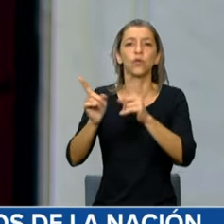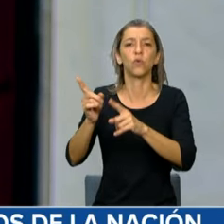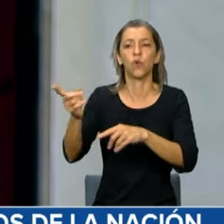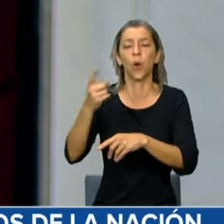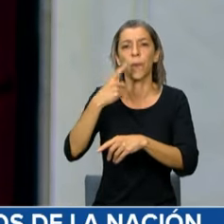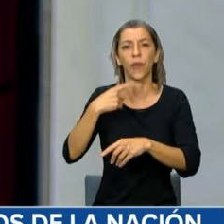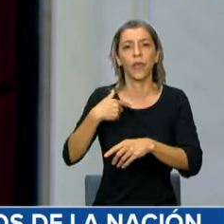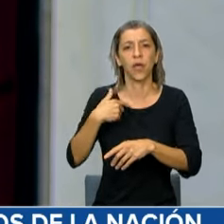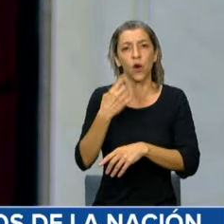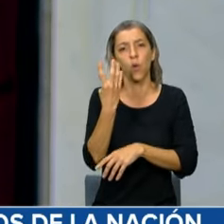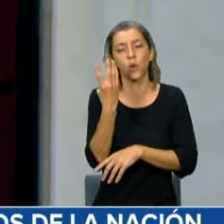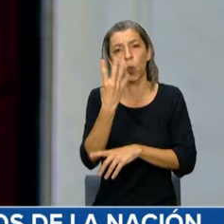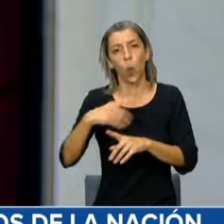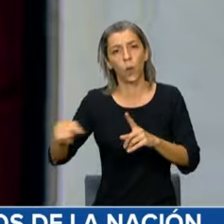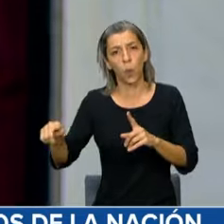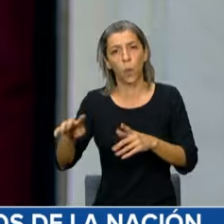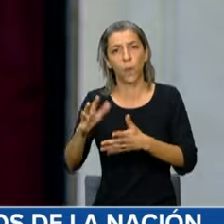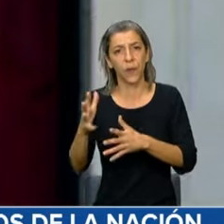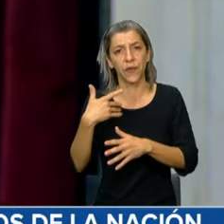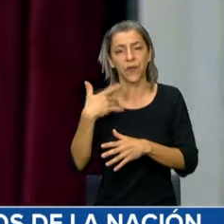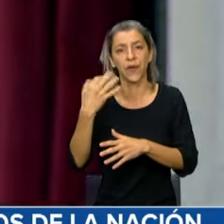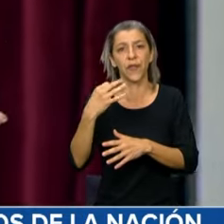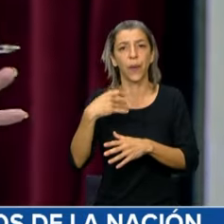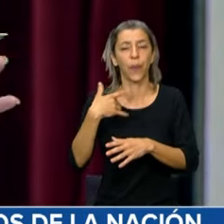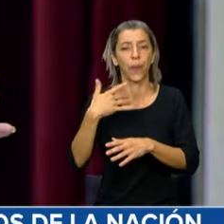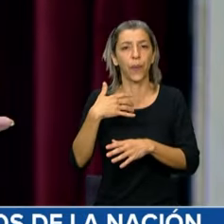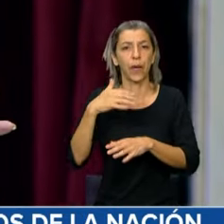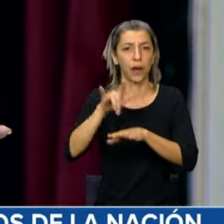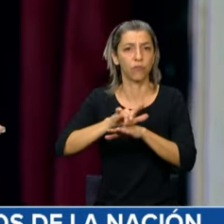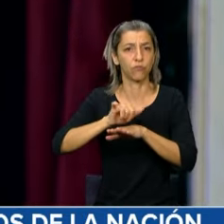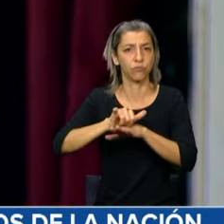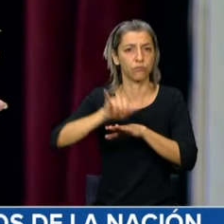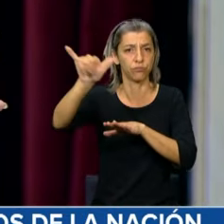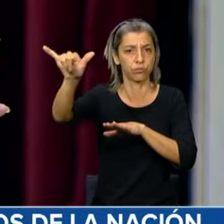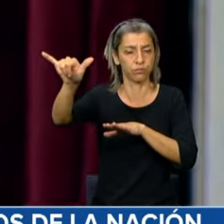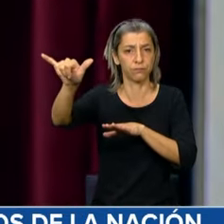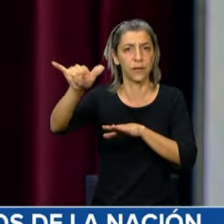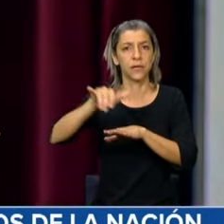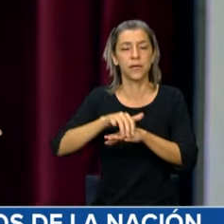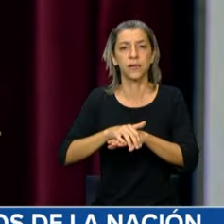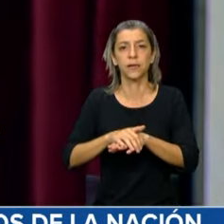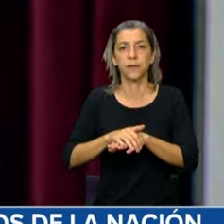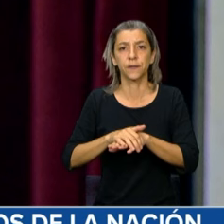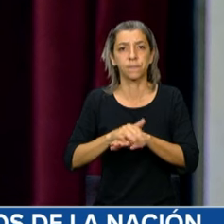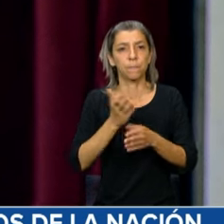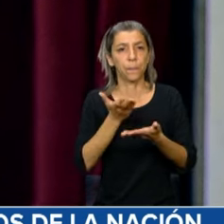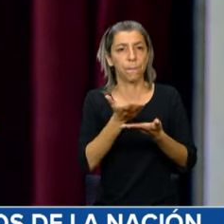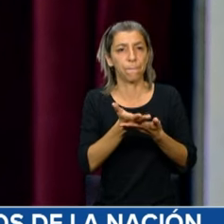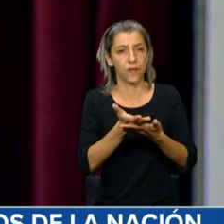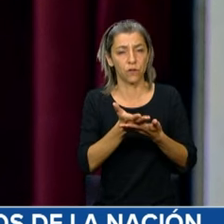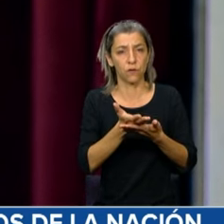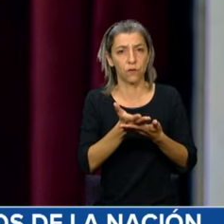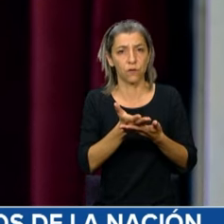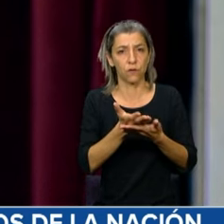4 o 4:30 de la mañana tienen que ir a tomarse el vuelo le voy a pedir si